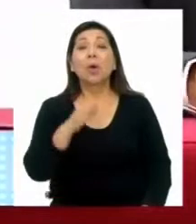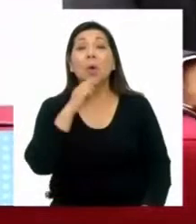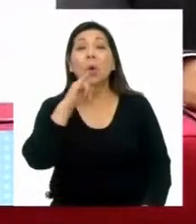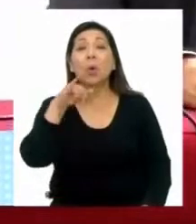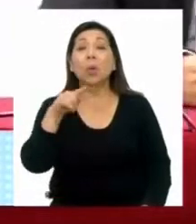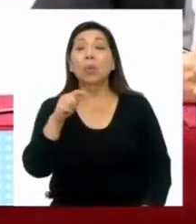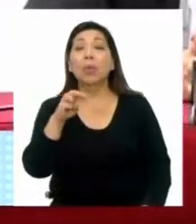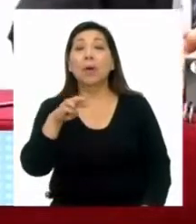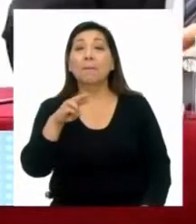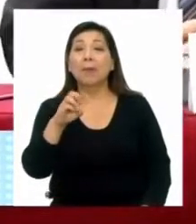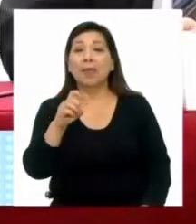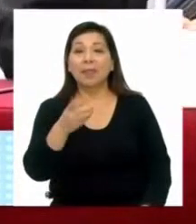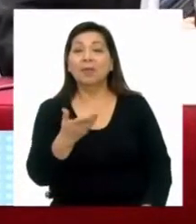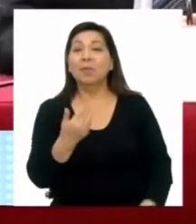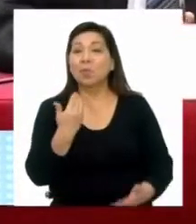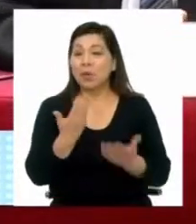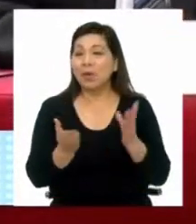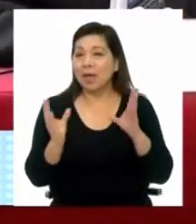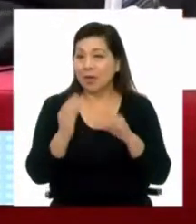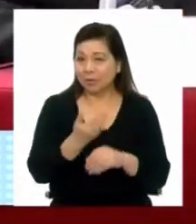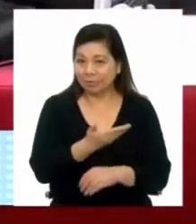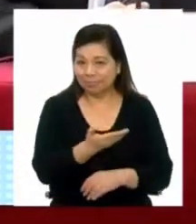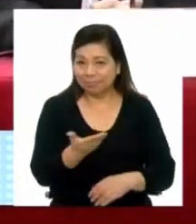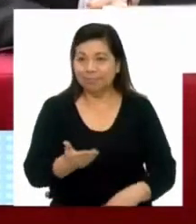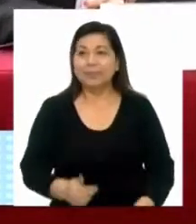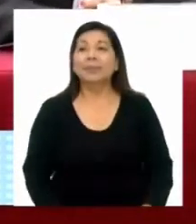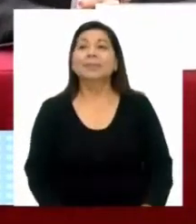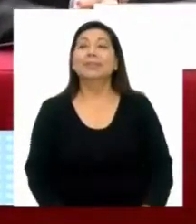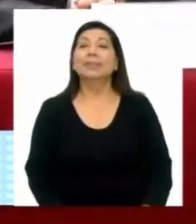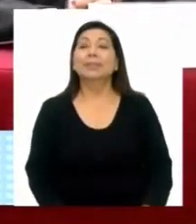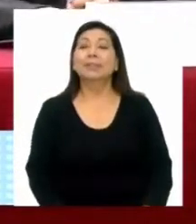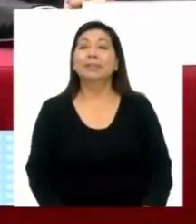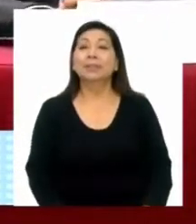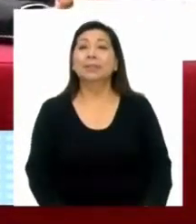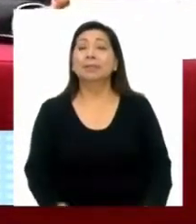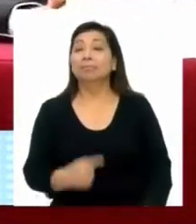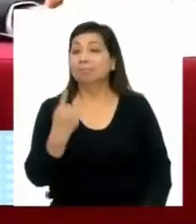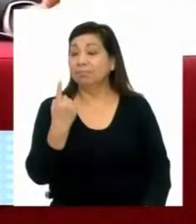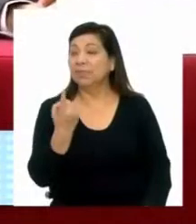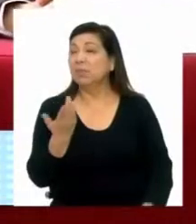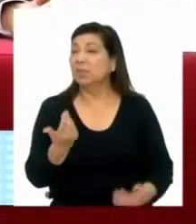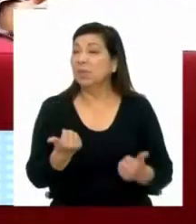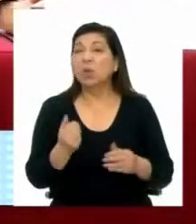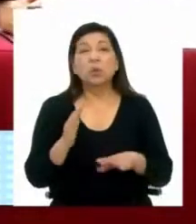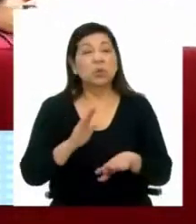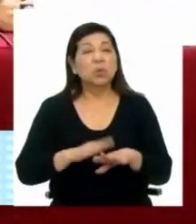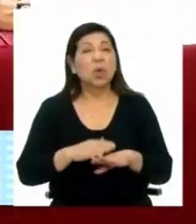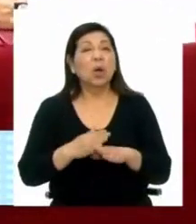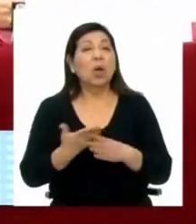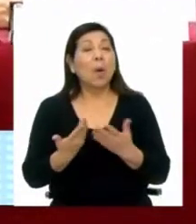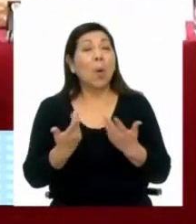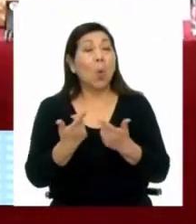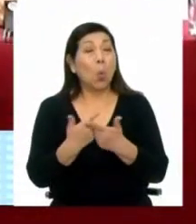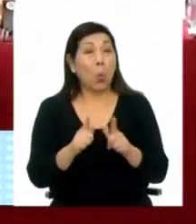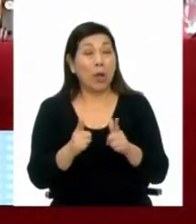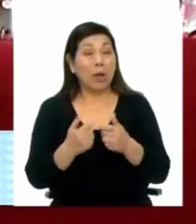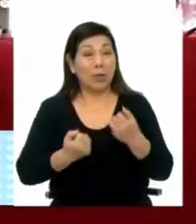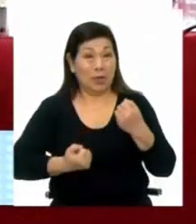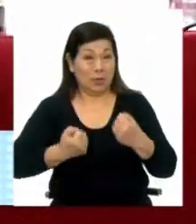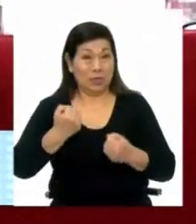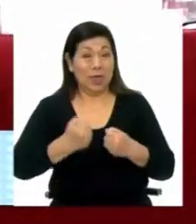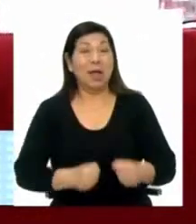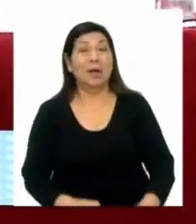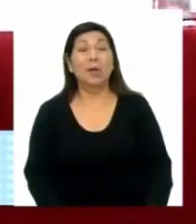Medio. Sí, buenas noches, Premier, ministros. Bueno, la pregunta sería respecto también al paro de